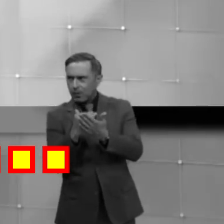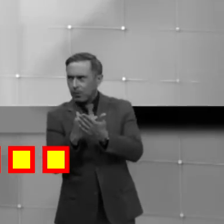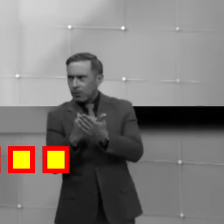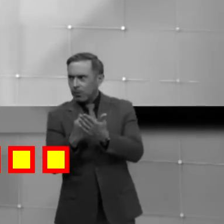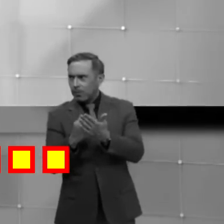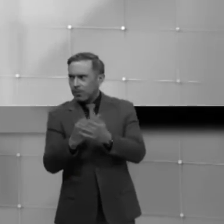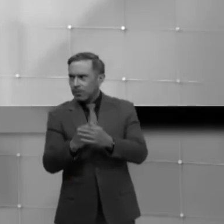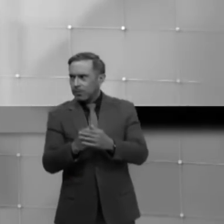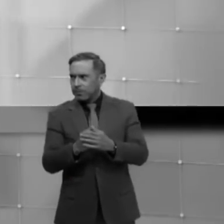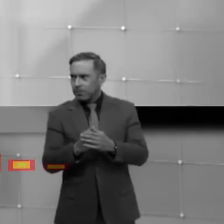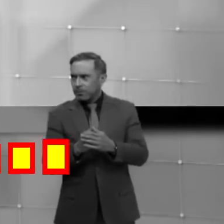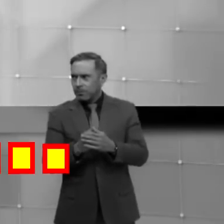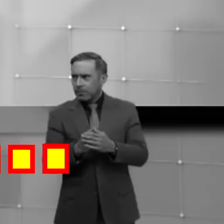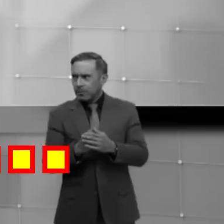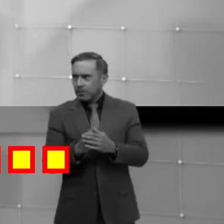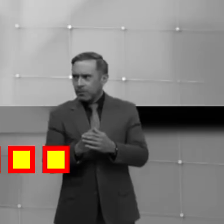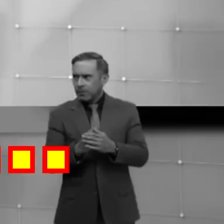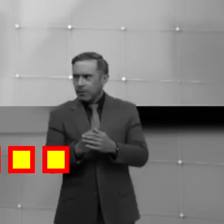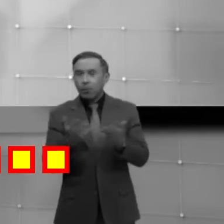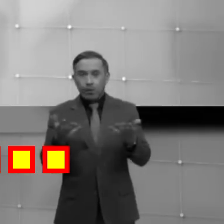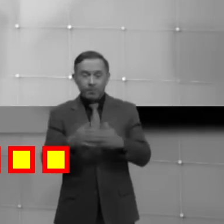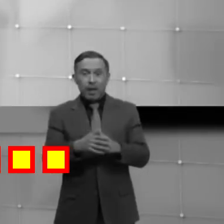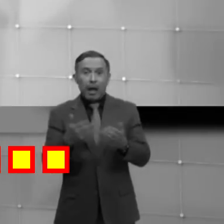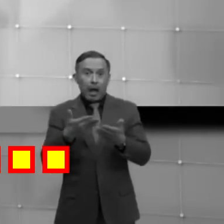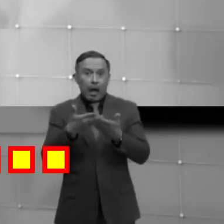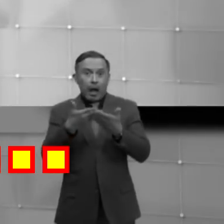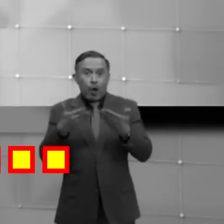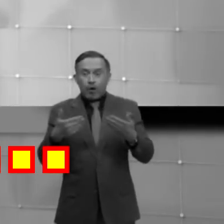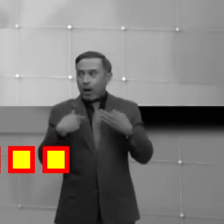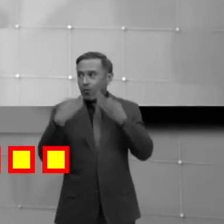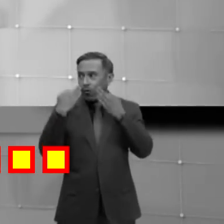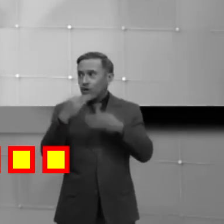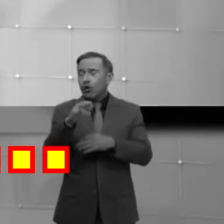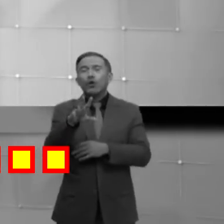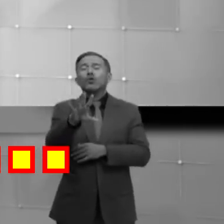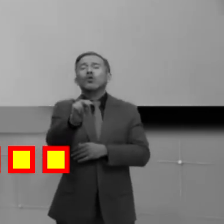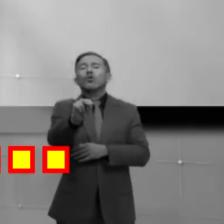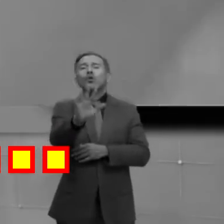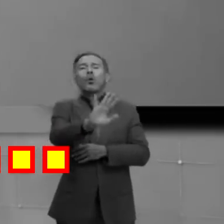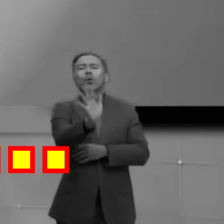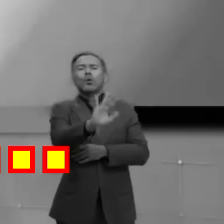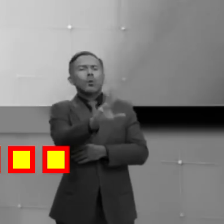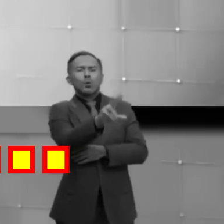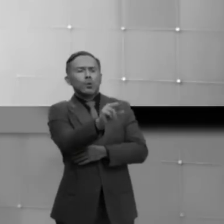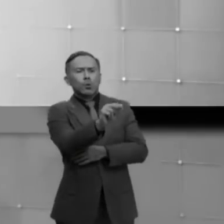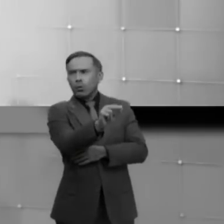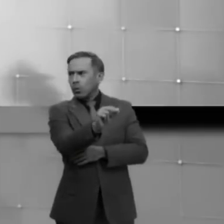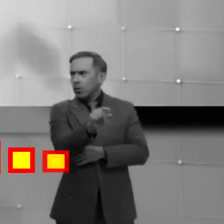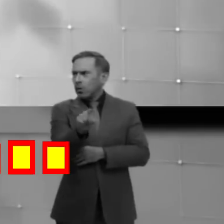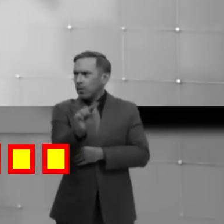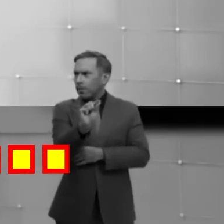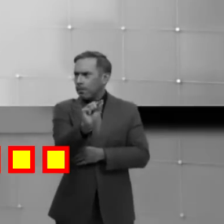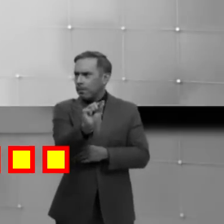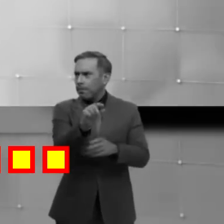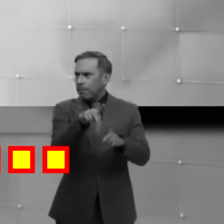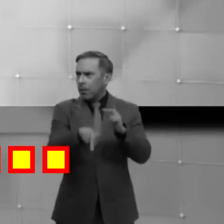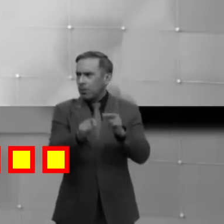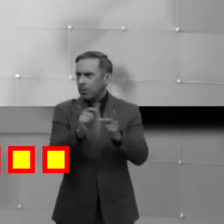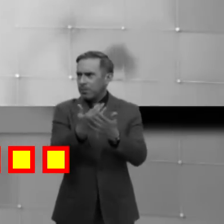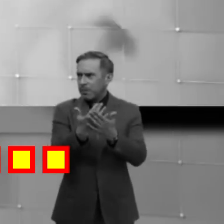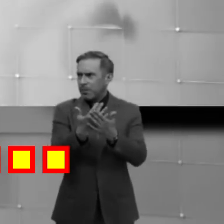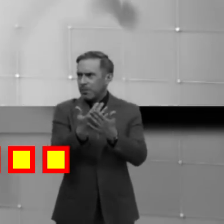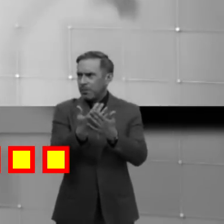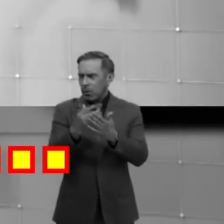bueno ya estamos viendo que también la moderación he estado teniendo una participación aquí las